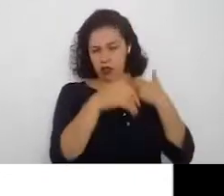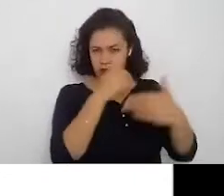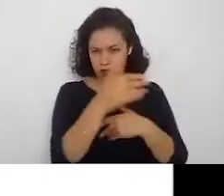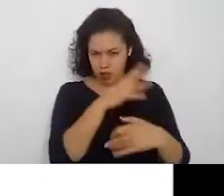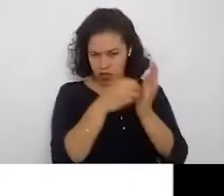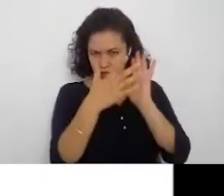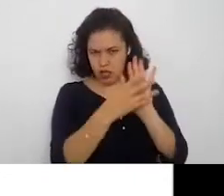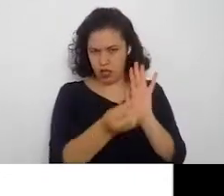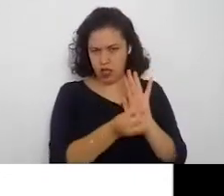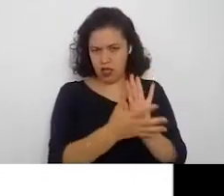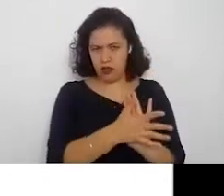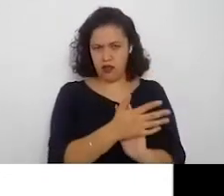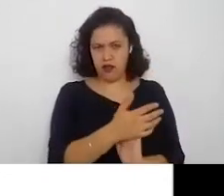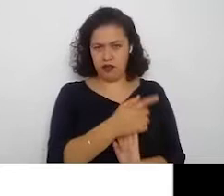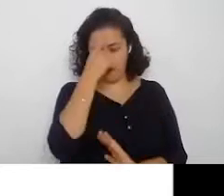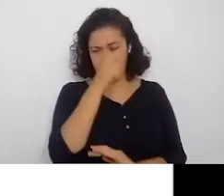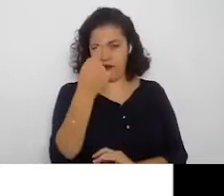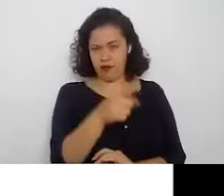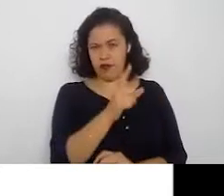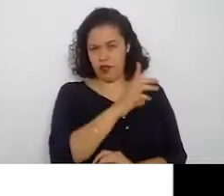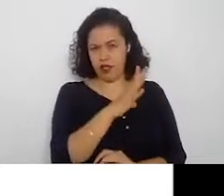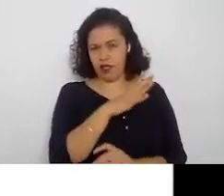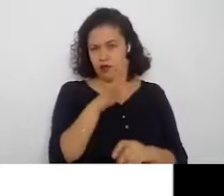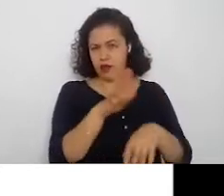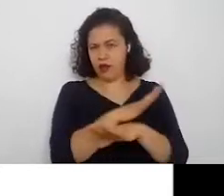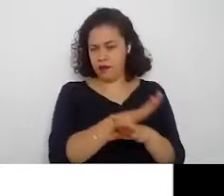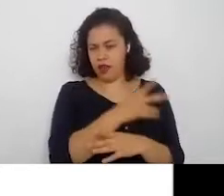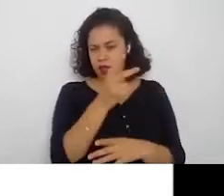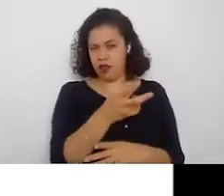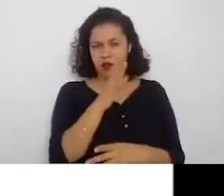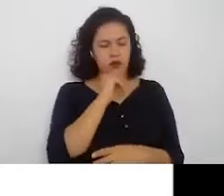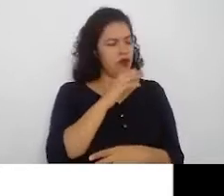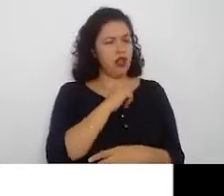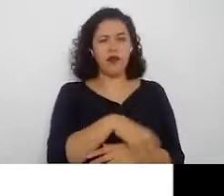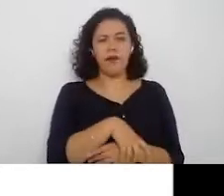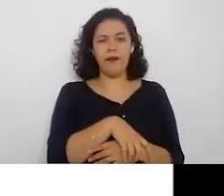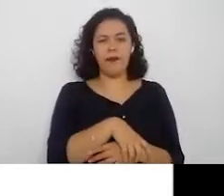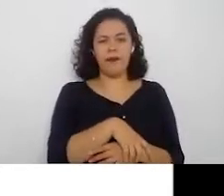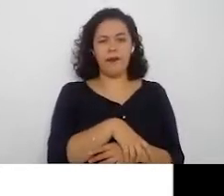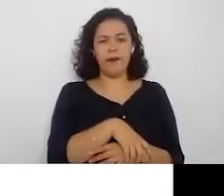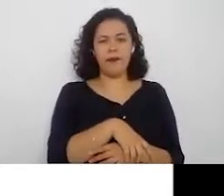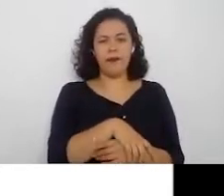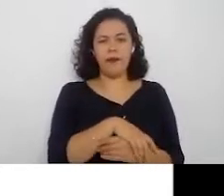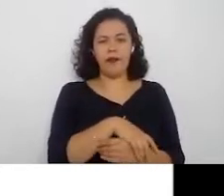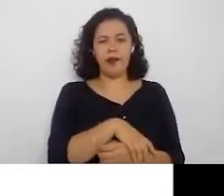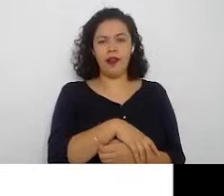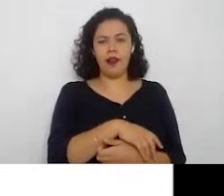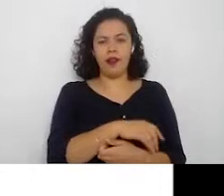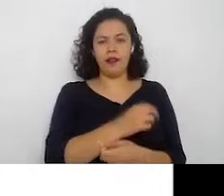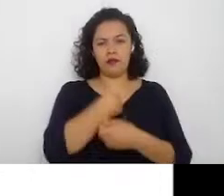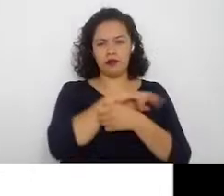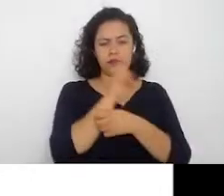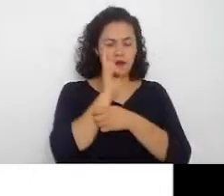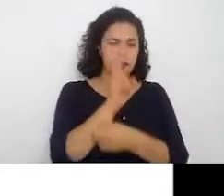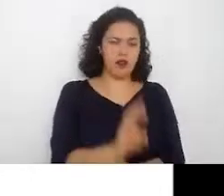presente disposición es de carácter irrevocable. Otra de las cosas es que hemos visto que hay